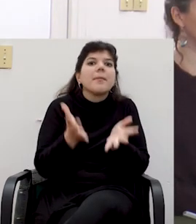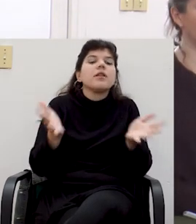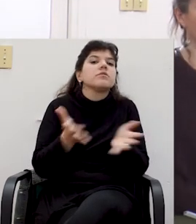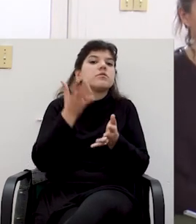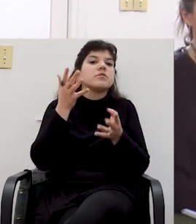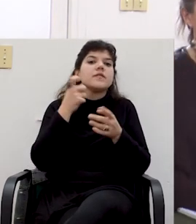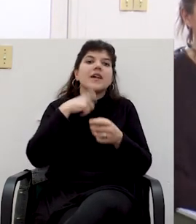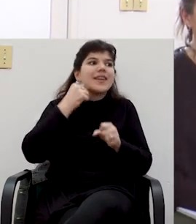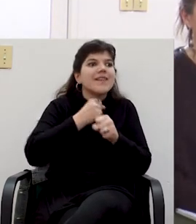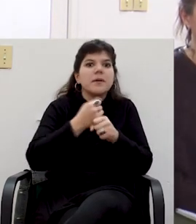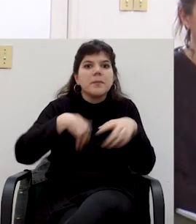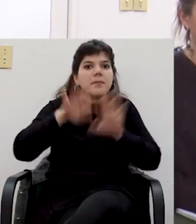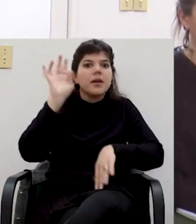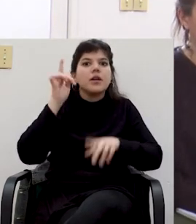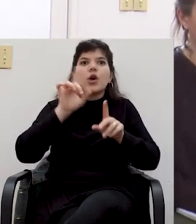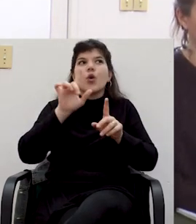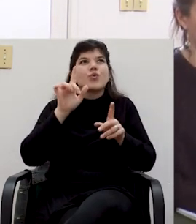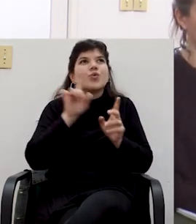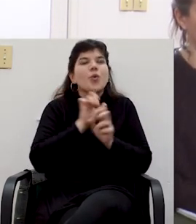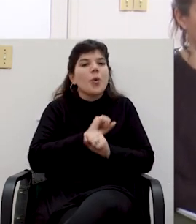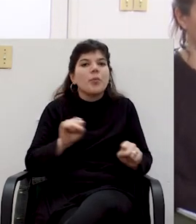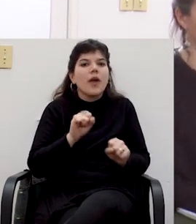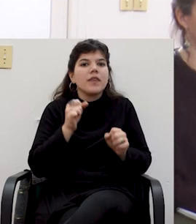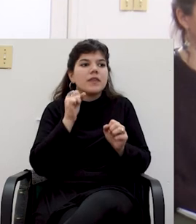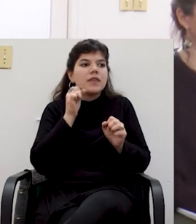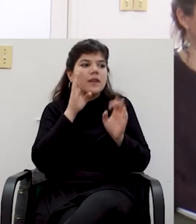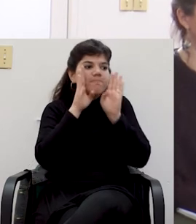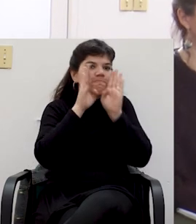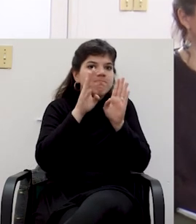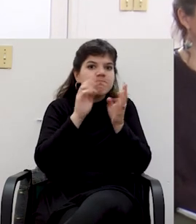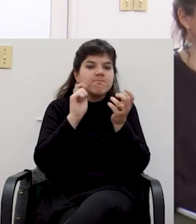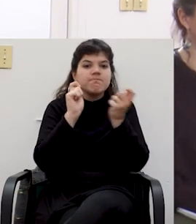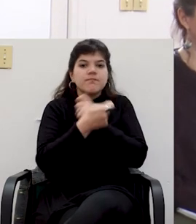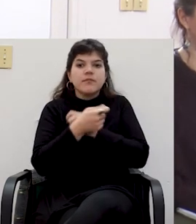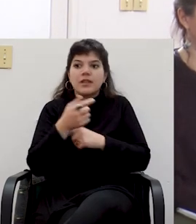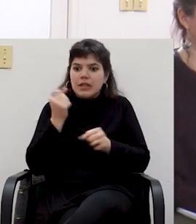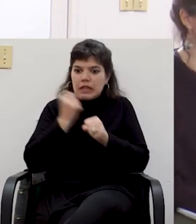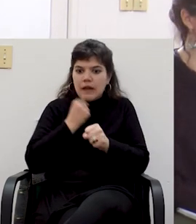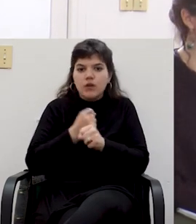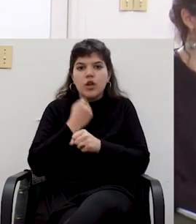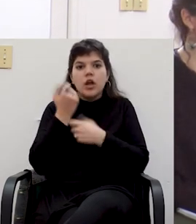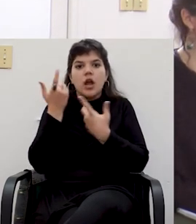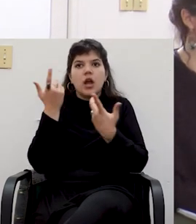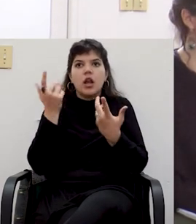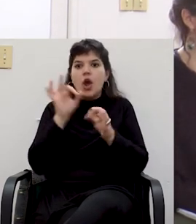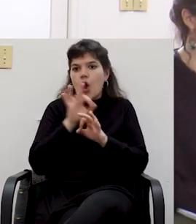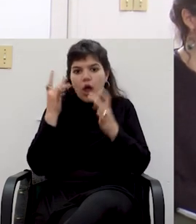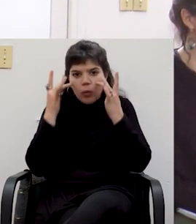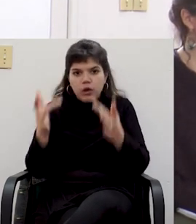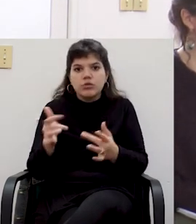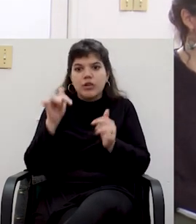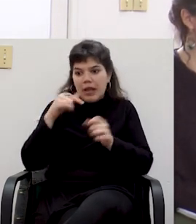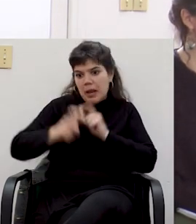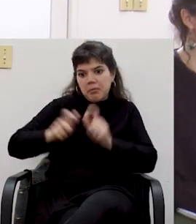abordaje o no logra transversalizar la vida cotidiana, laboral o educativa de